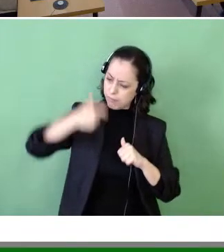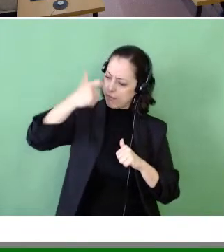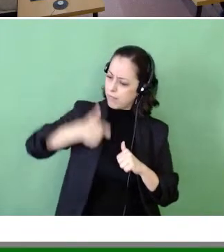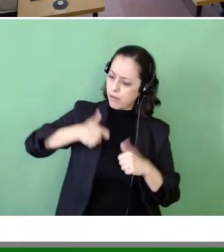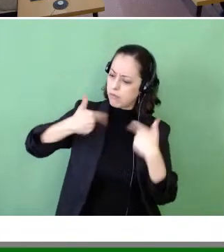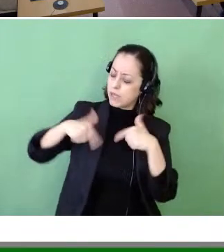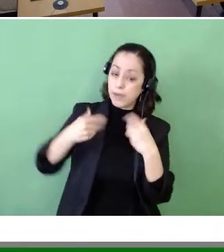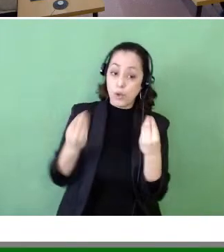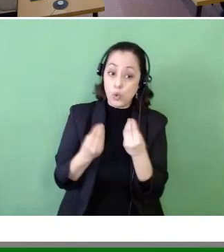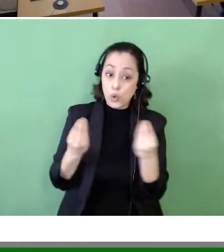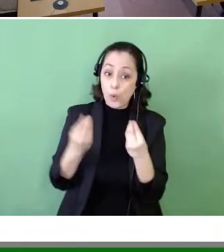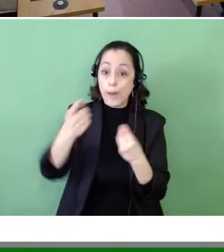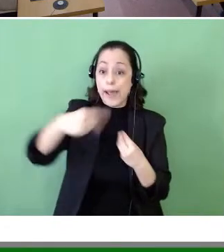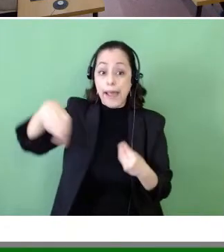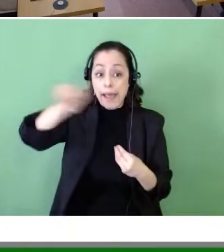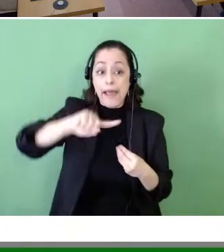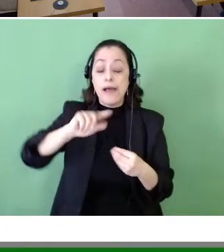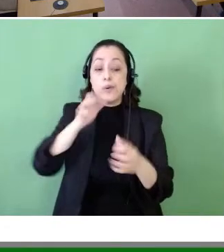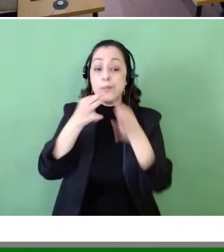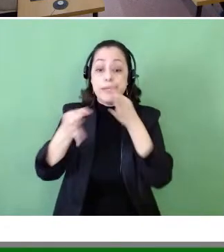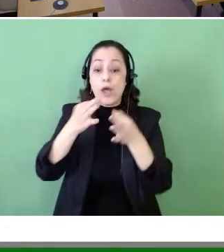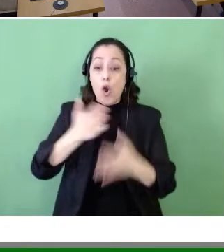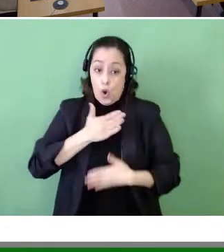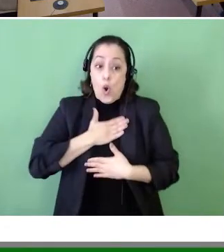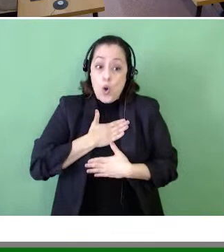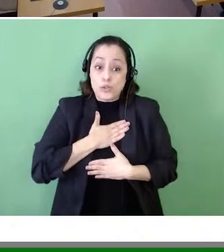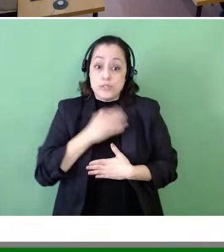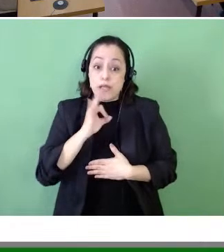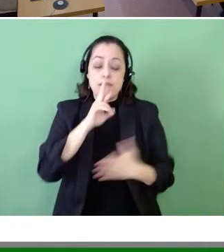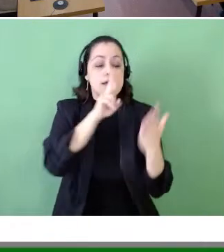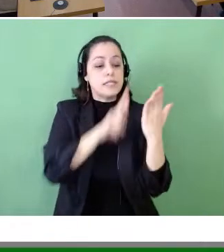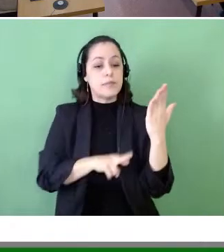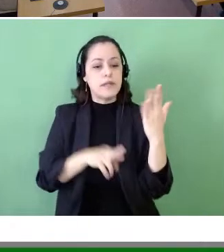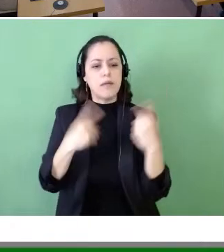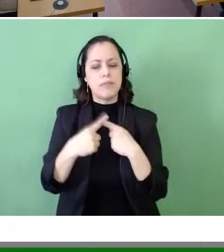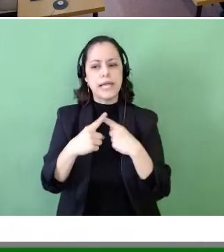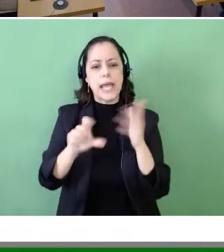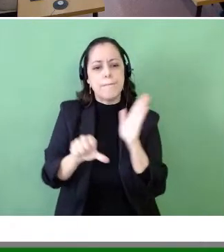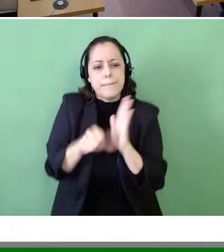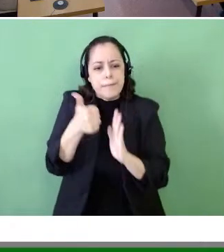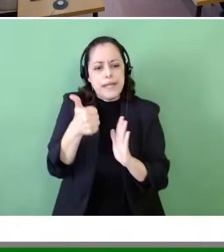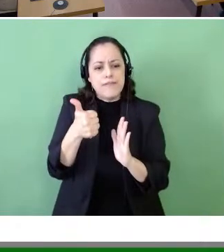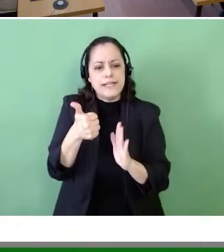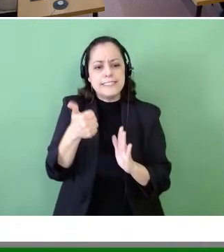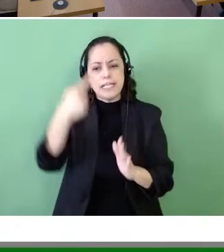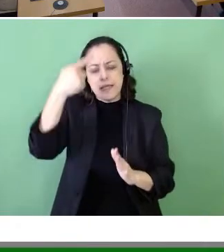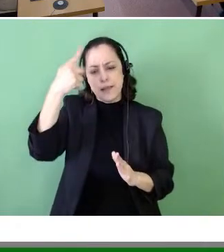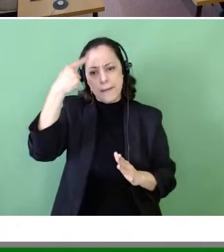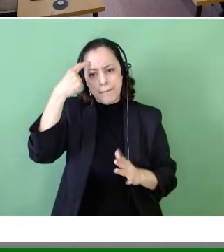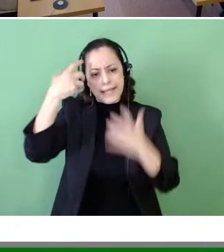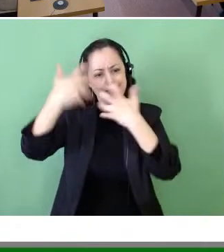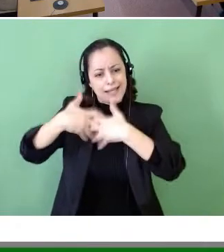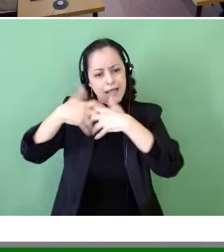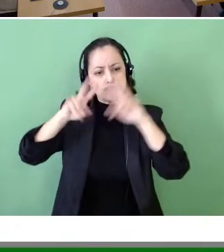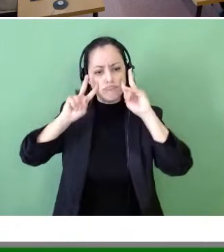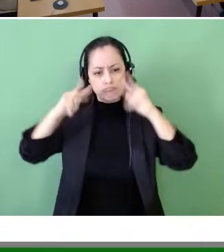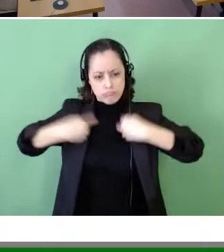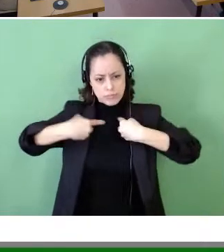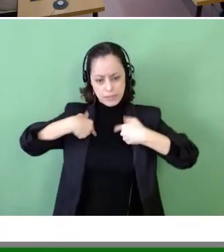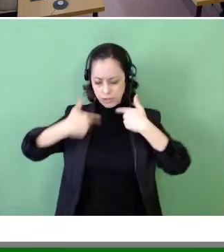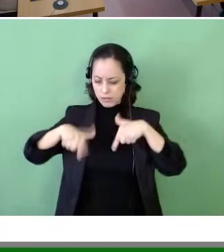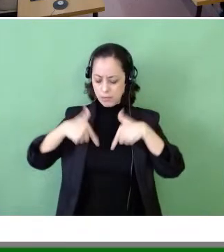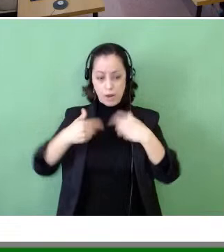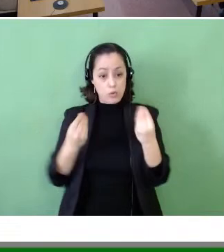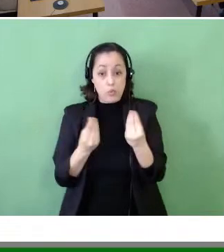mucho contestar porque algunos dijeron que por primera vez pudieron pensar acerca de su propia actuación, porque